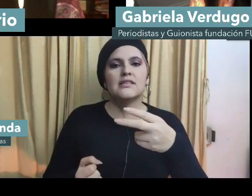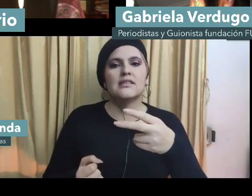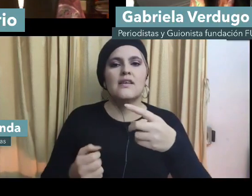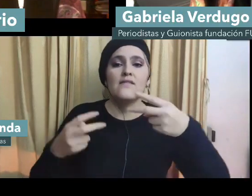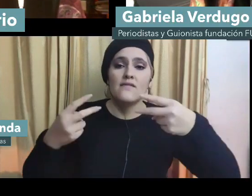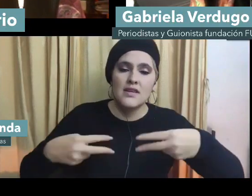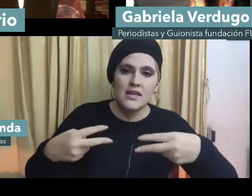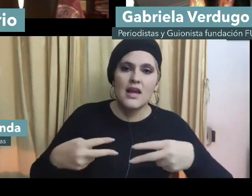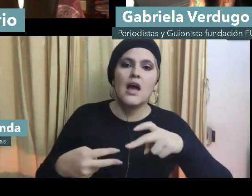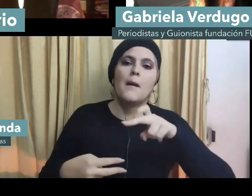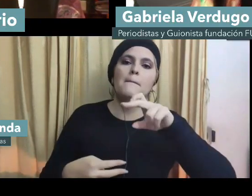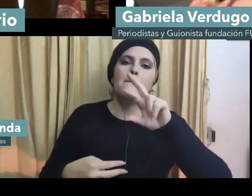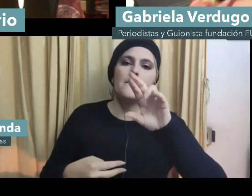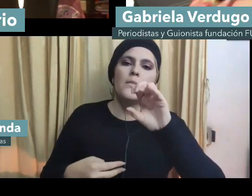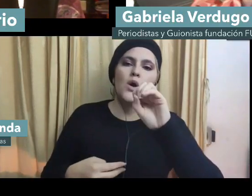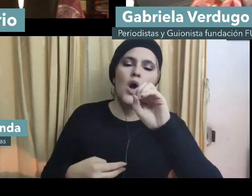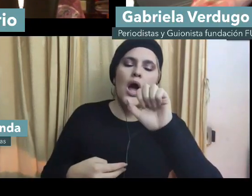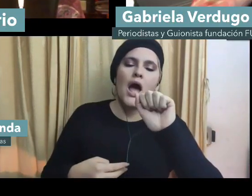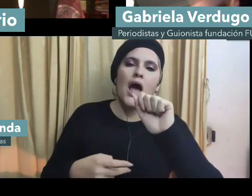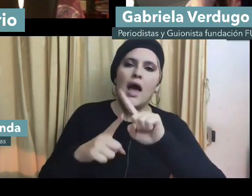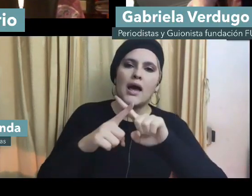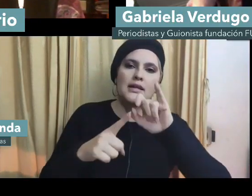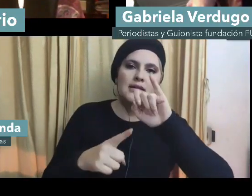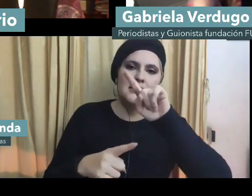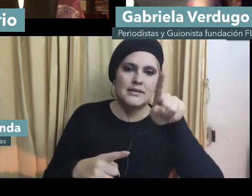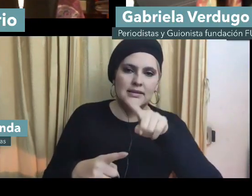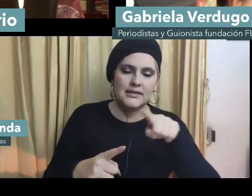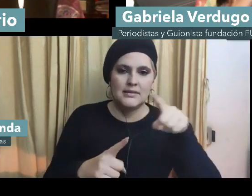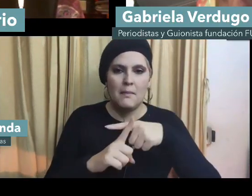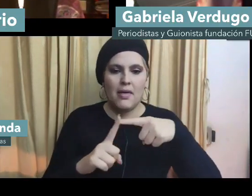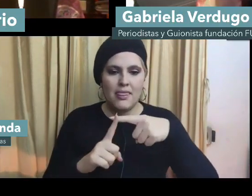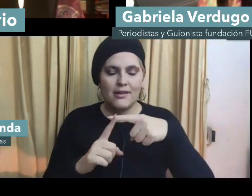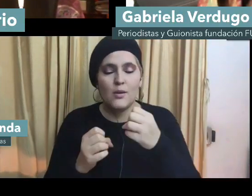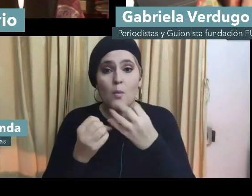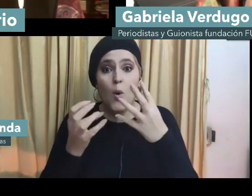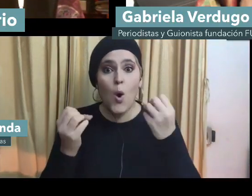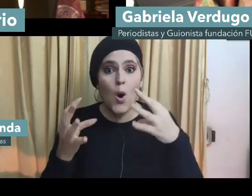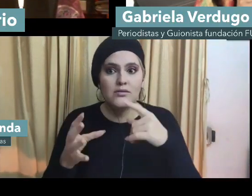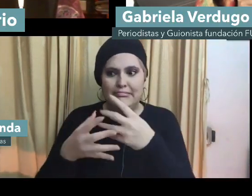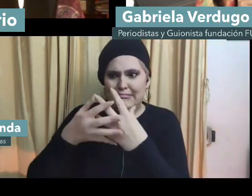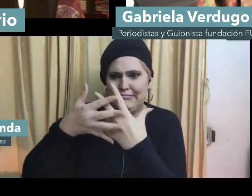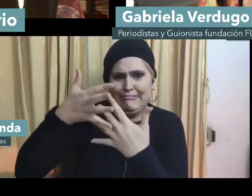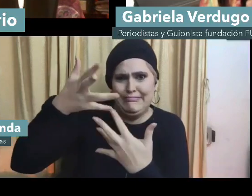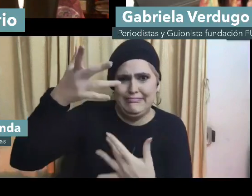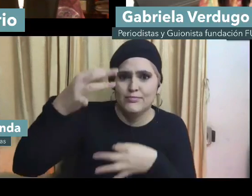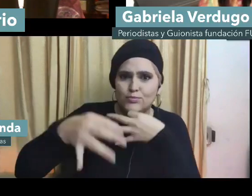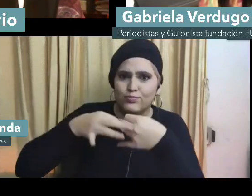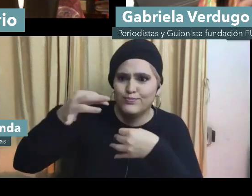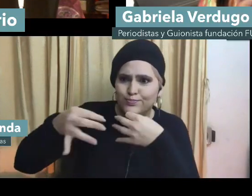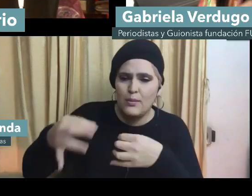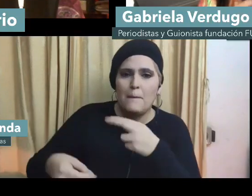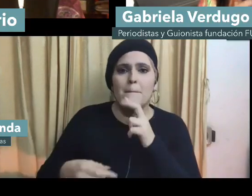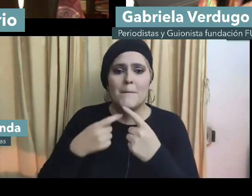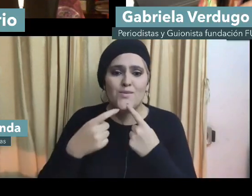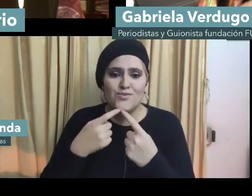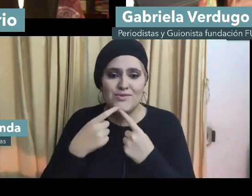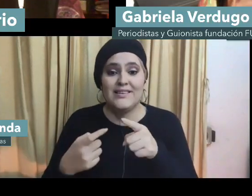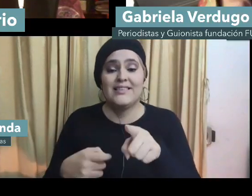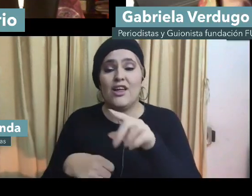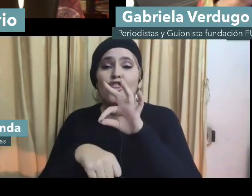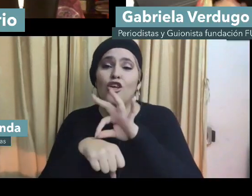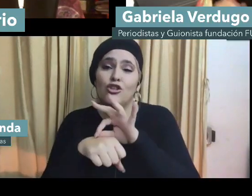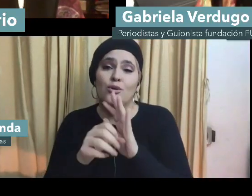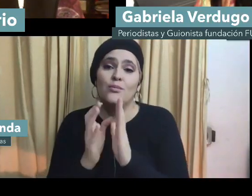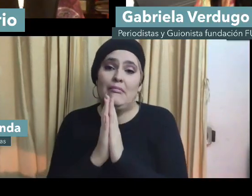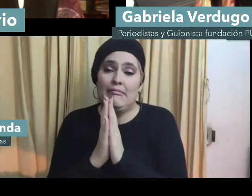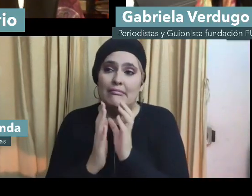Media. Tenemos muchísimas preguntas, muchísimas preguntas. Así que, doctora Valeria, vamos a tratar de contestar